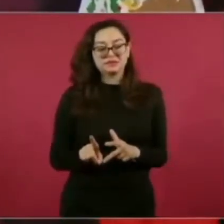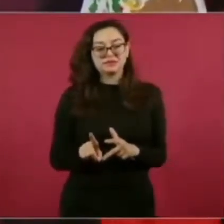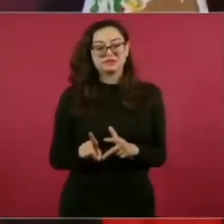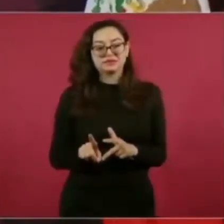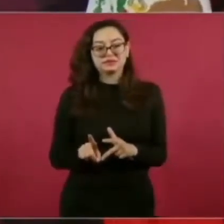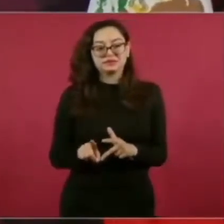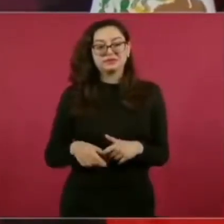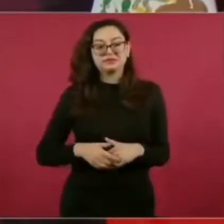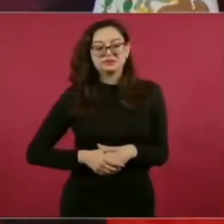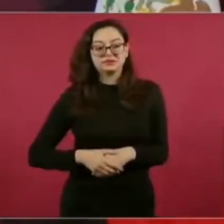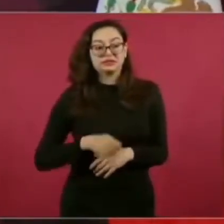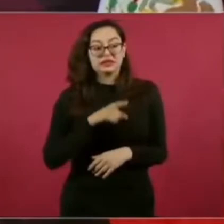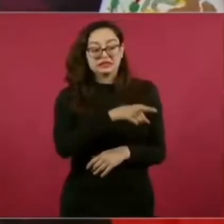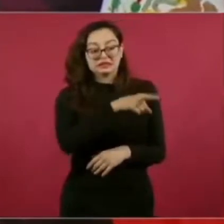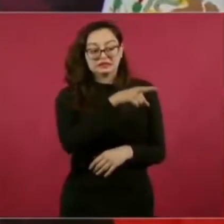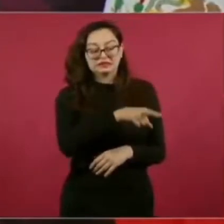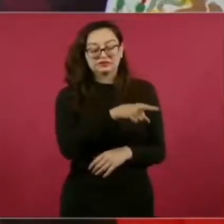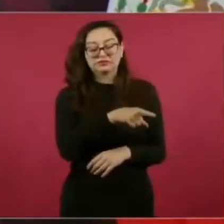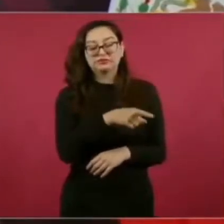la ardilla.